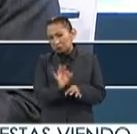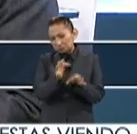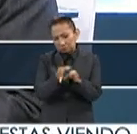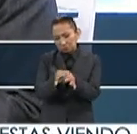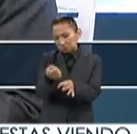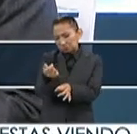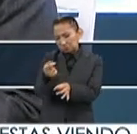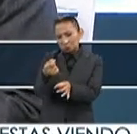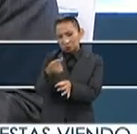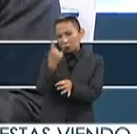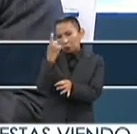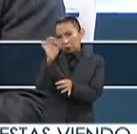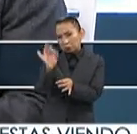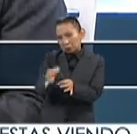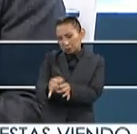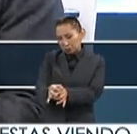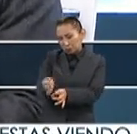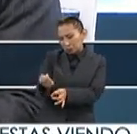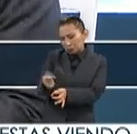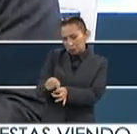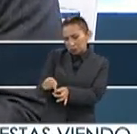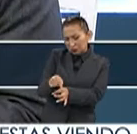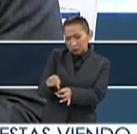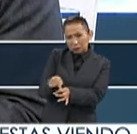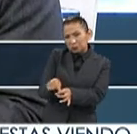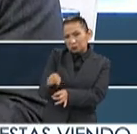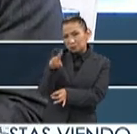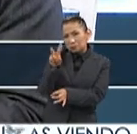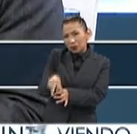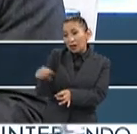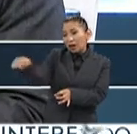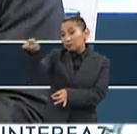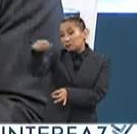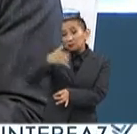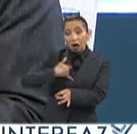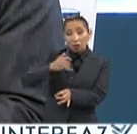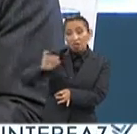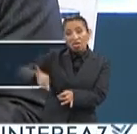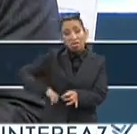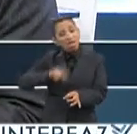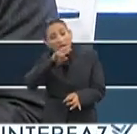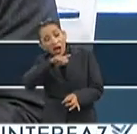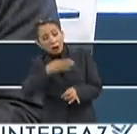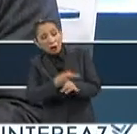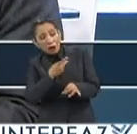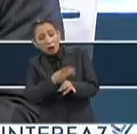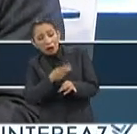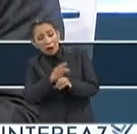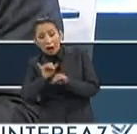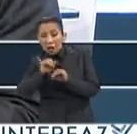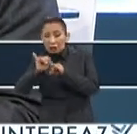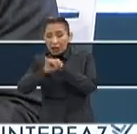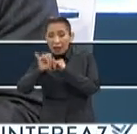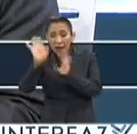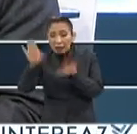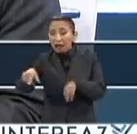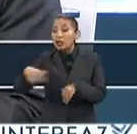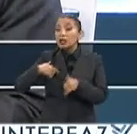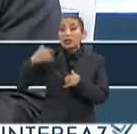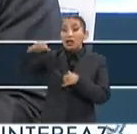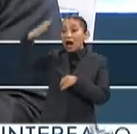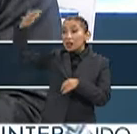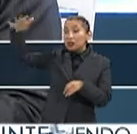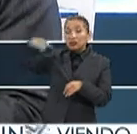3%, 1%, o sea, realmente los jóvenes no se interesaban por el bachillerato a distancia y los jóvenes adultos